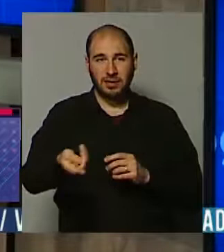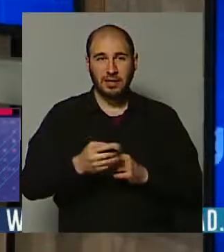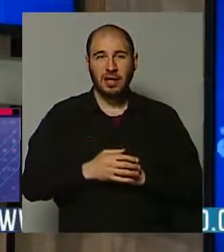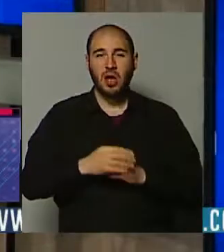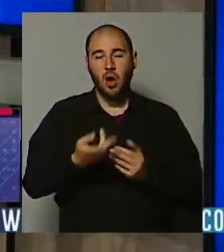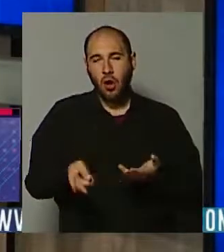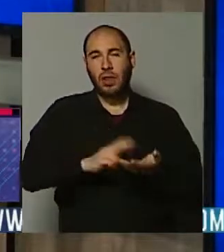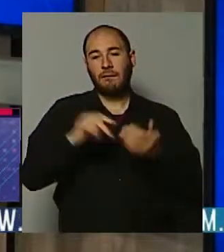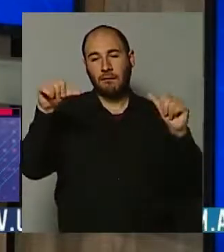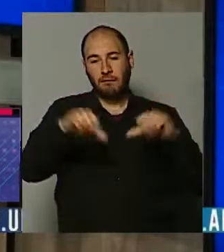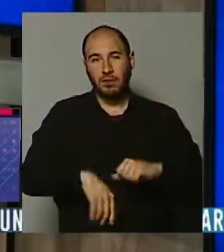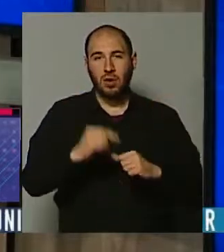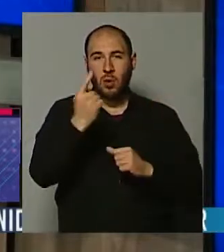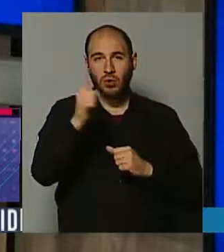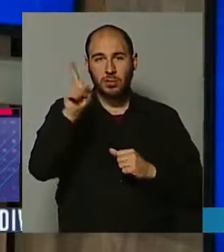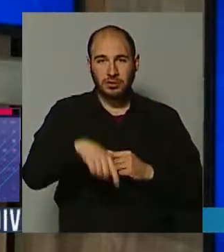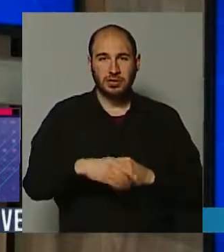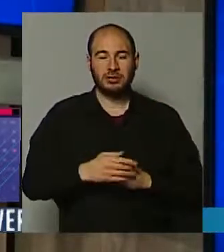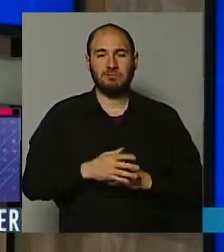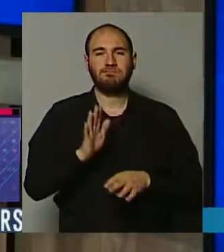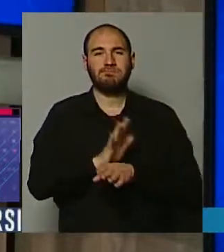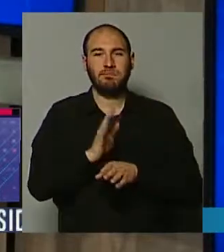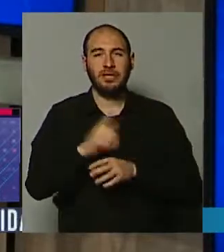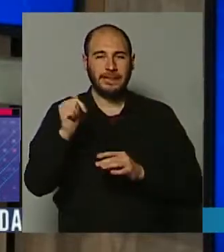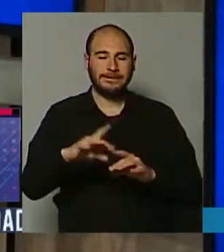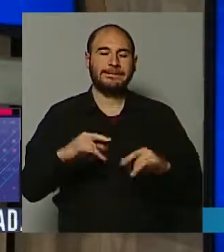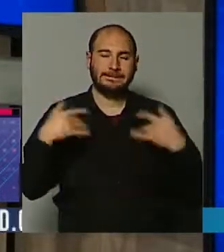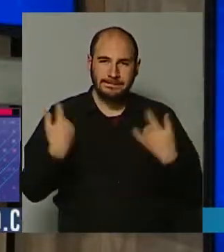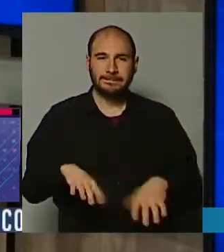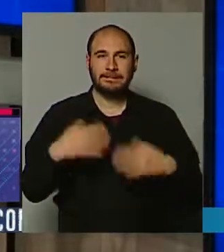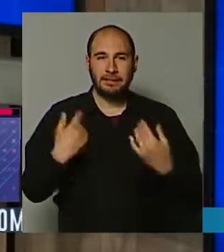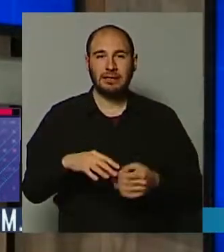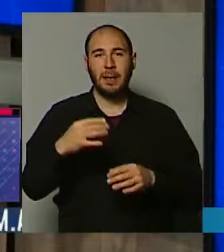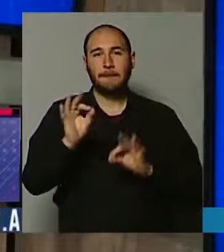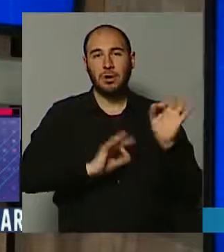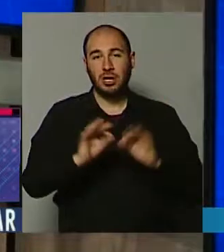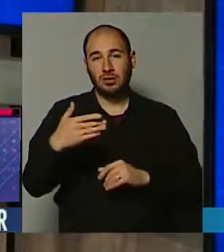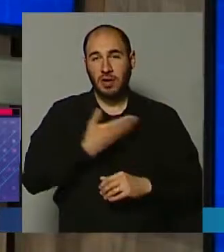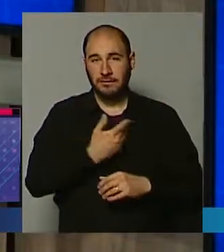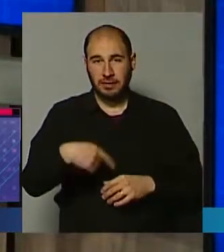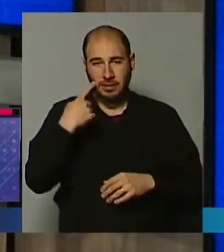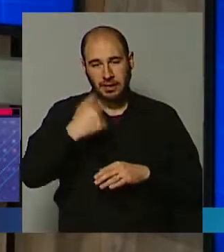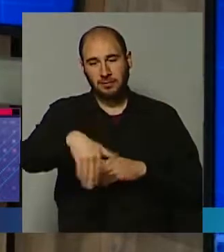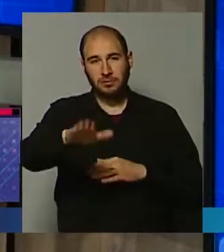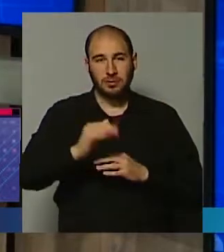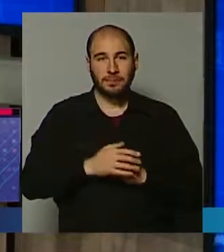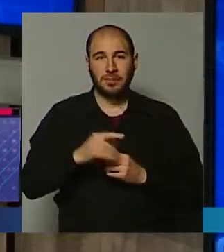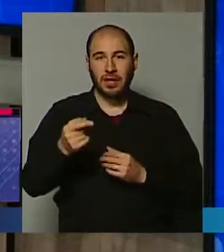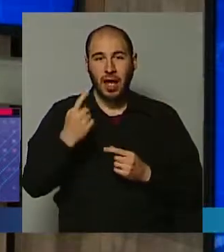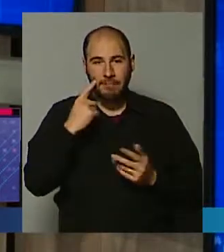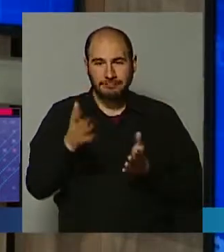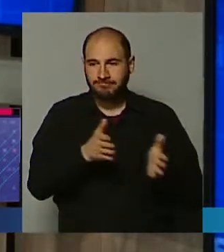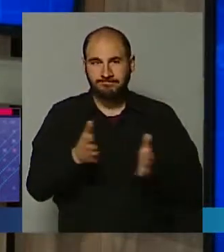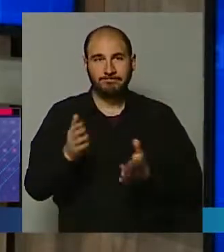ser nuevamente una caída del 1%, es decir que nos va a costar todavía, según las proyecciones del FMI, poder encontrar los